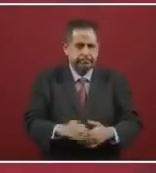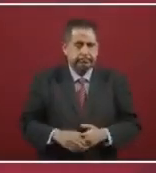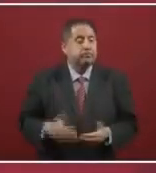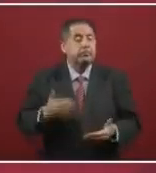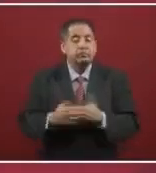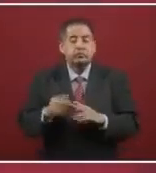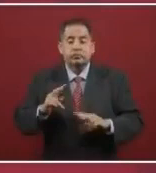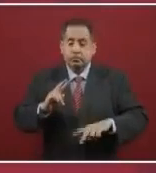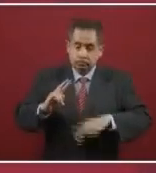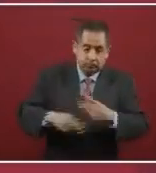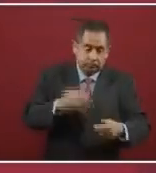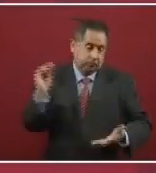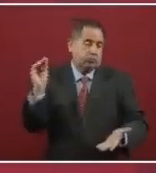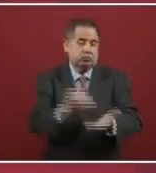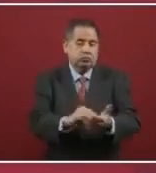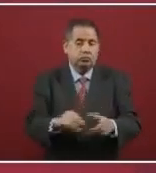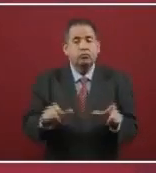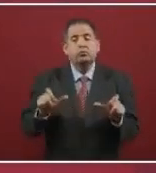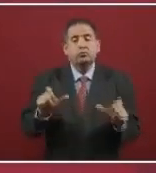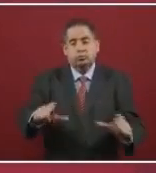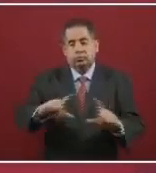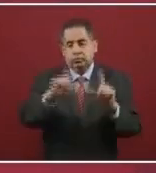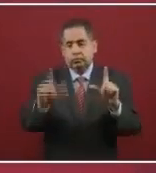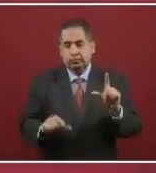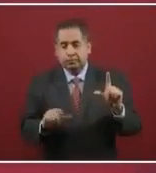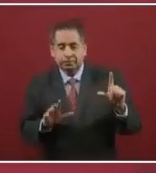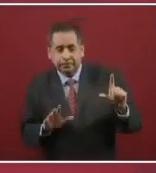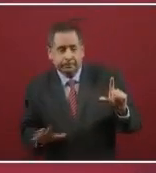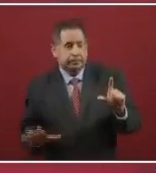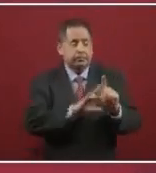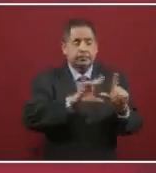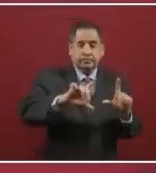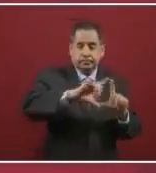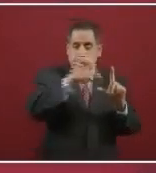presencia de Guardia Nacional en todo el territorio.